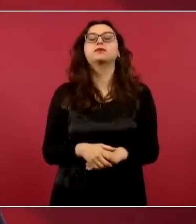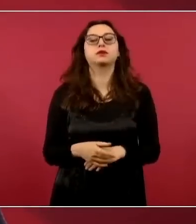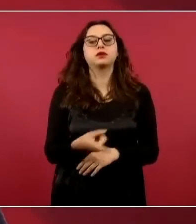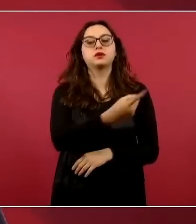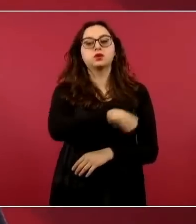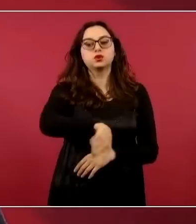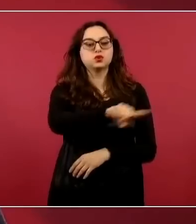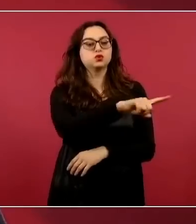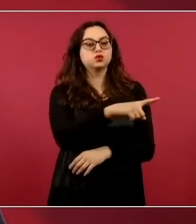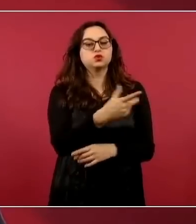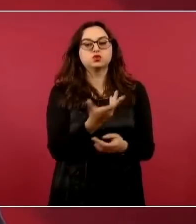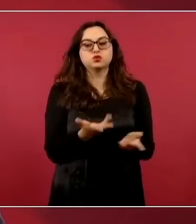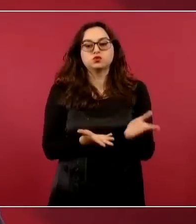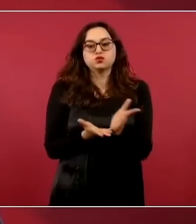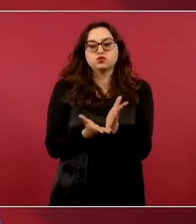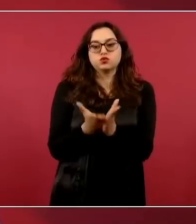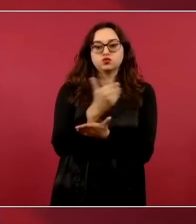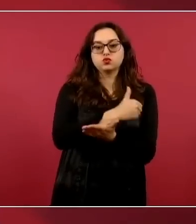chuecos.